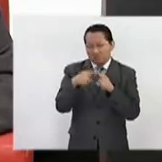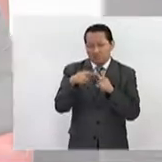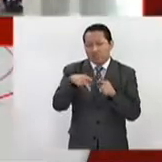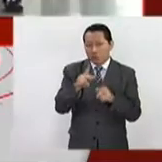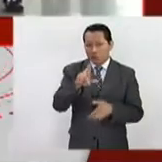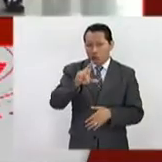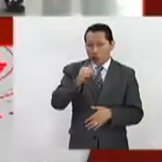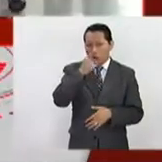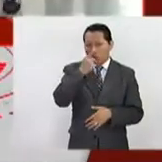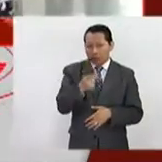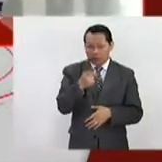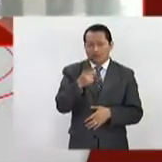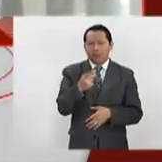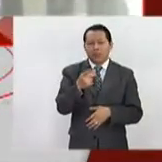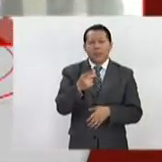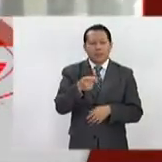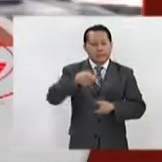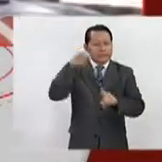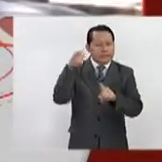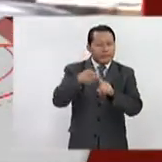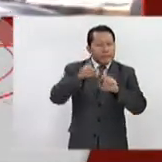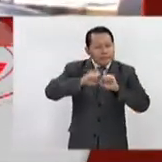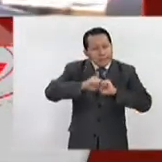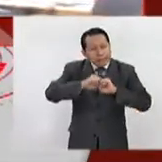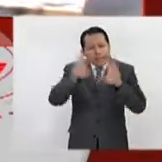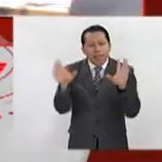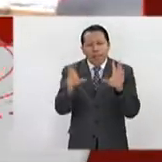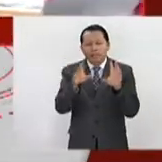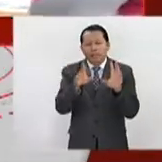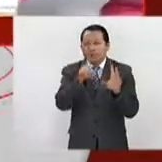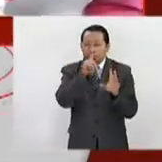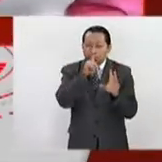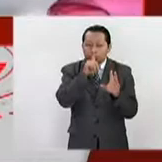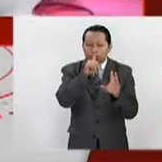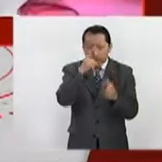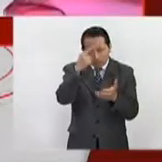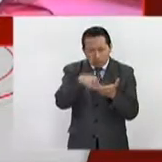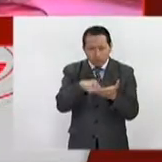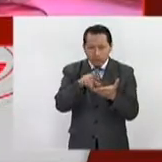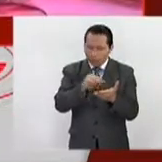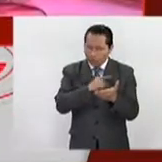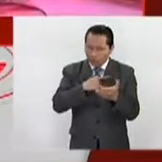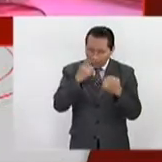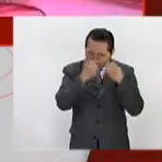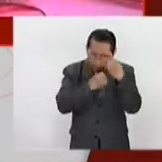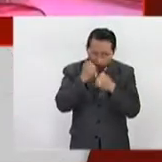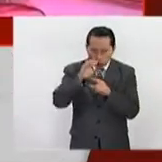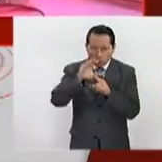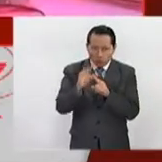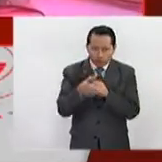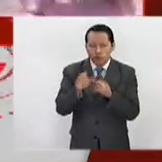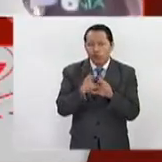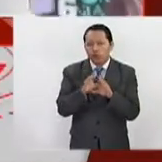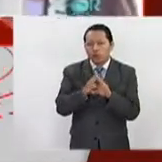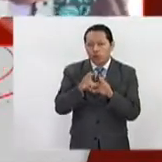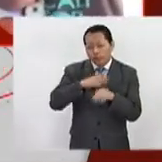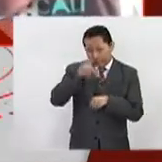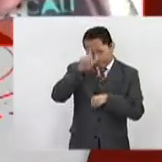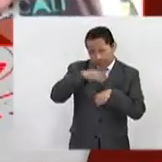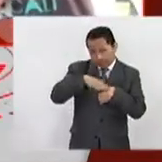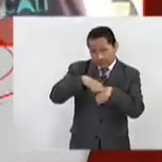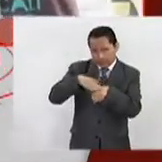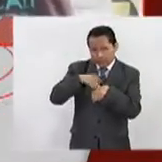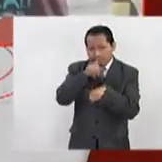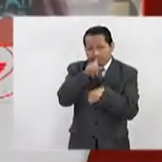se dijo el por qué específicamente y de manera objetiva, ¿no? Y creo que no se debe evaluar el trabajo de una comisión a través del número de recomendaciones que